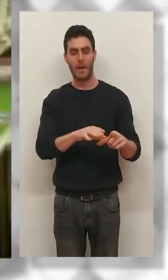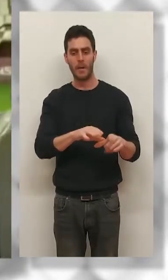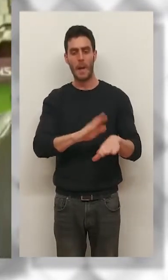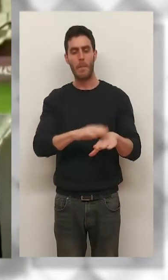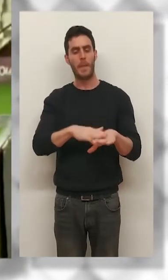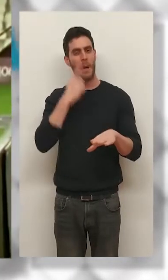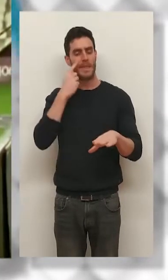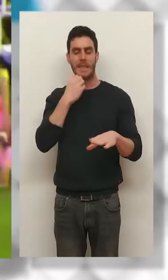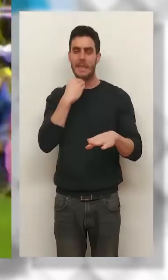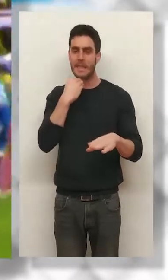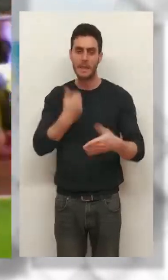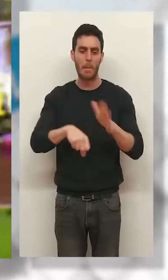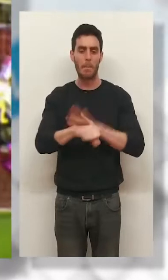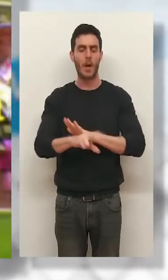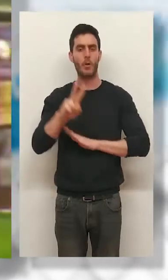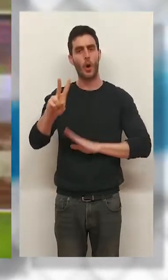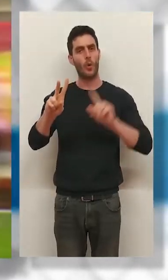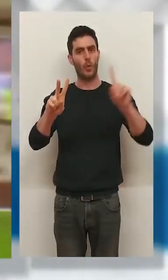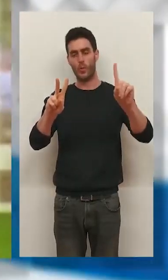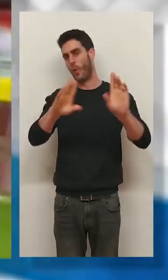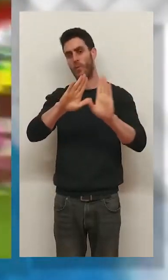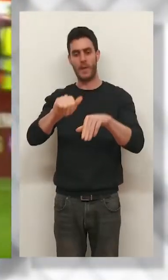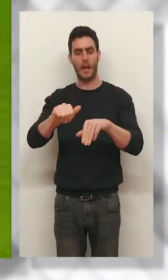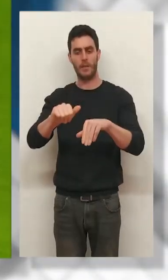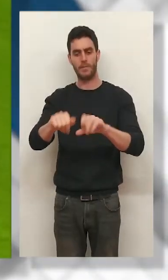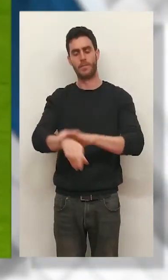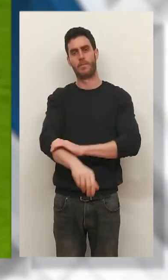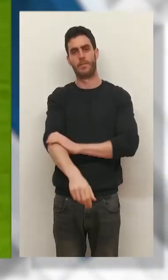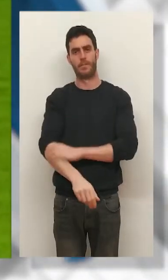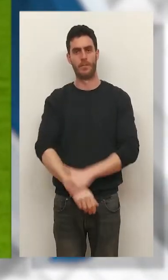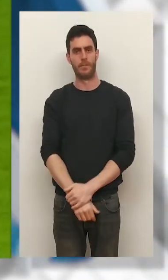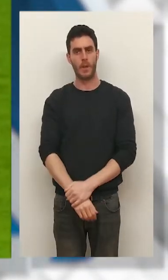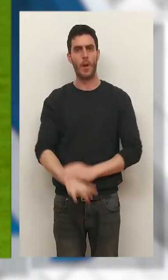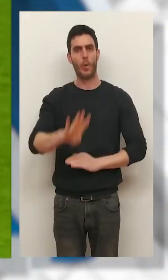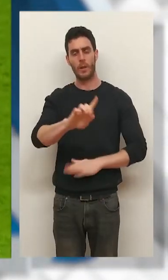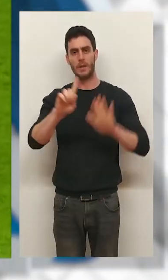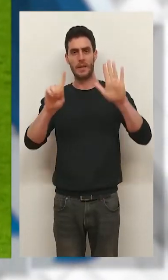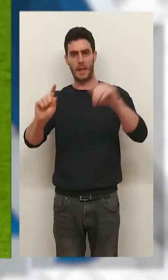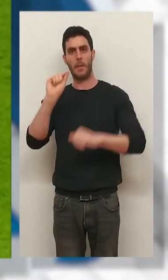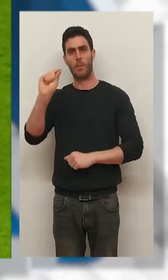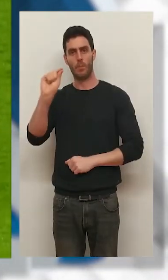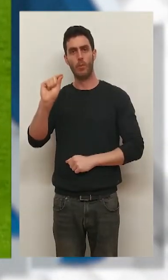final sitúa a la Unión Deportiva Logroñés con 46 puntos a uno del tercer clasificado.